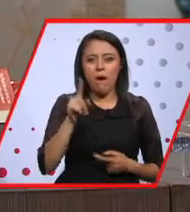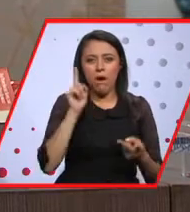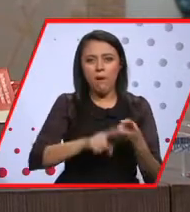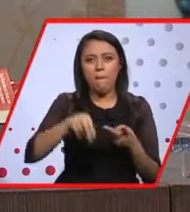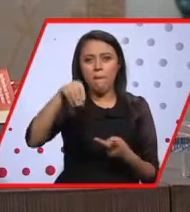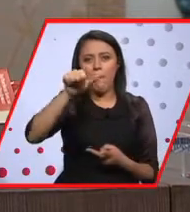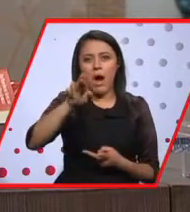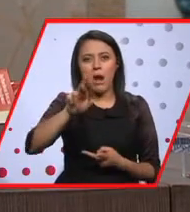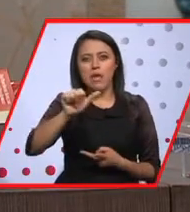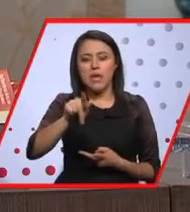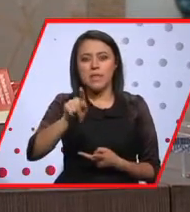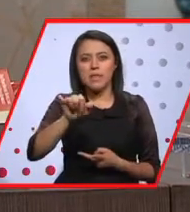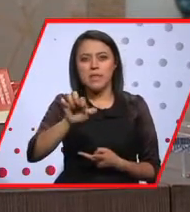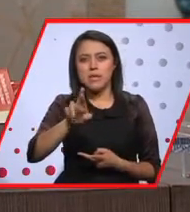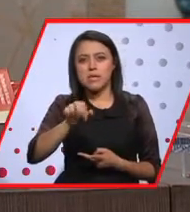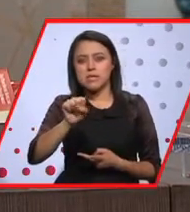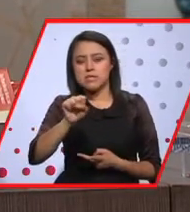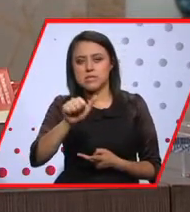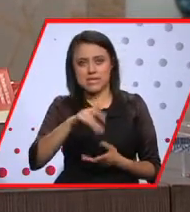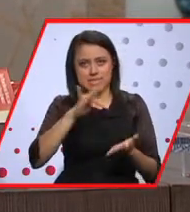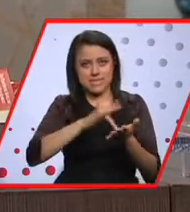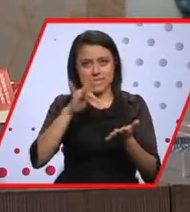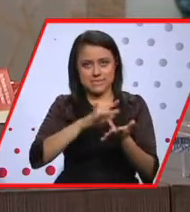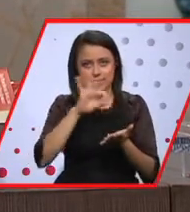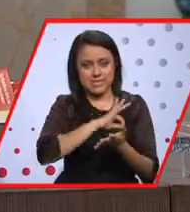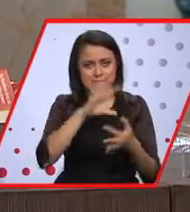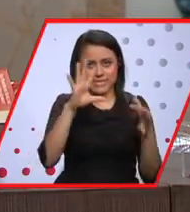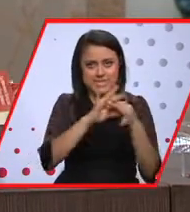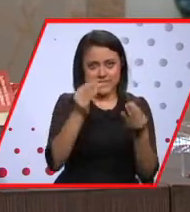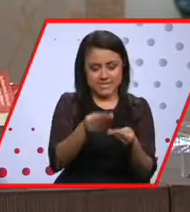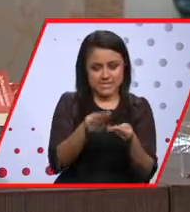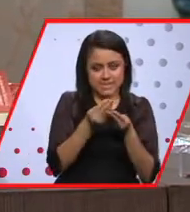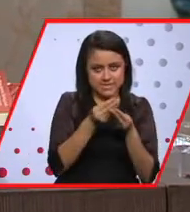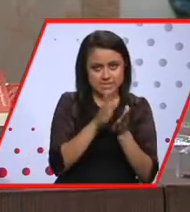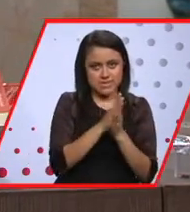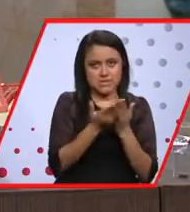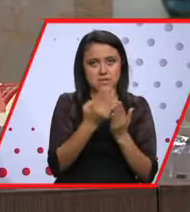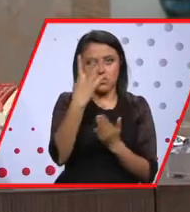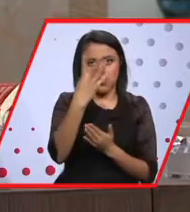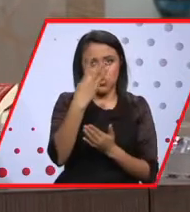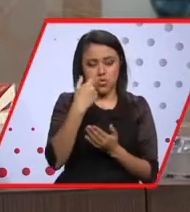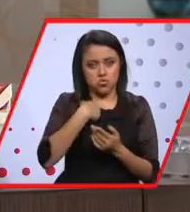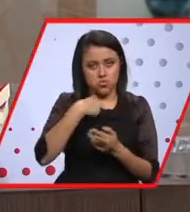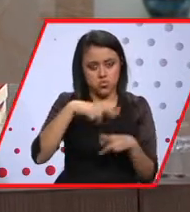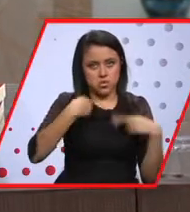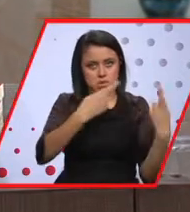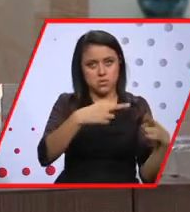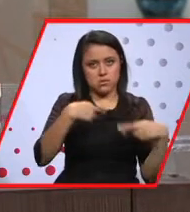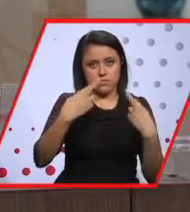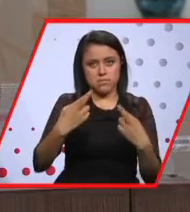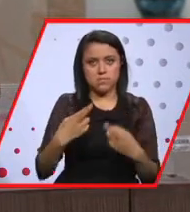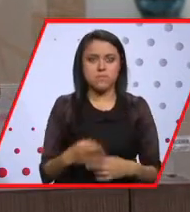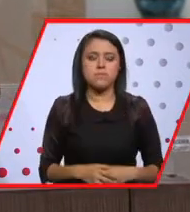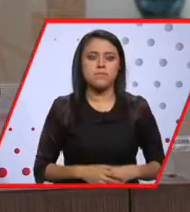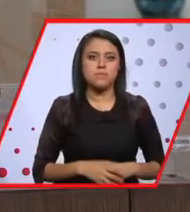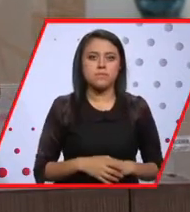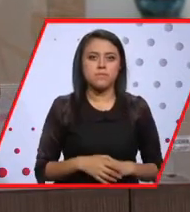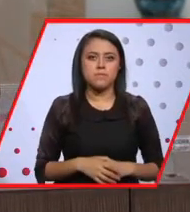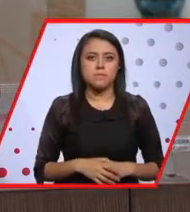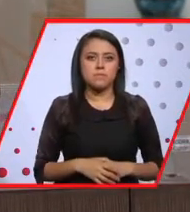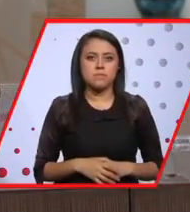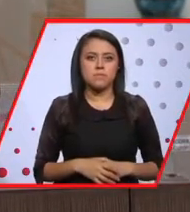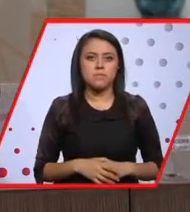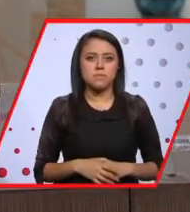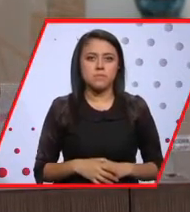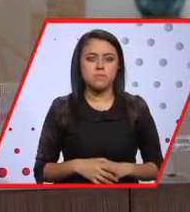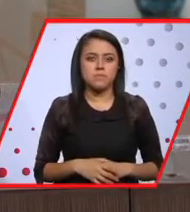Rodríguez. Gracias por compartirnos su libro. Y aquí está, voy a regalar 4 ejemplares de este libro. Sí, ya